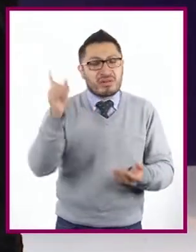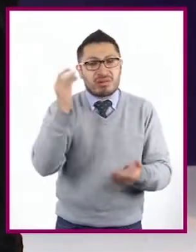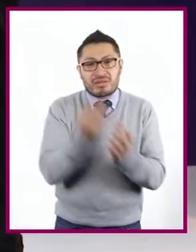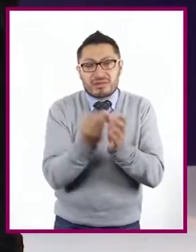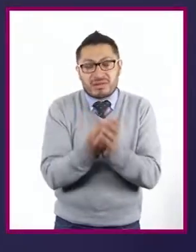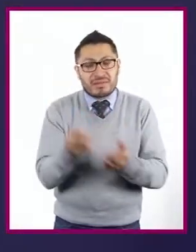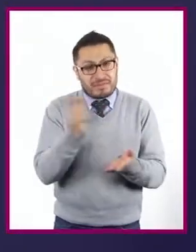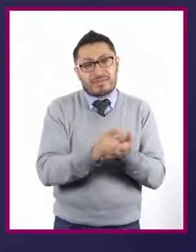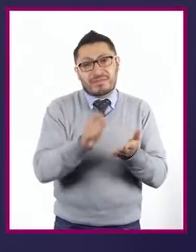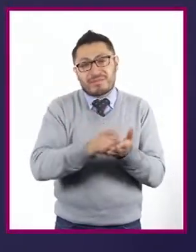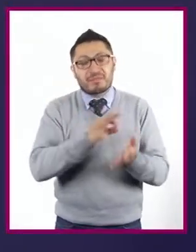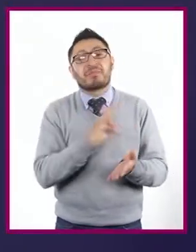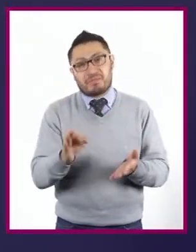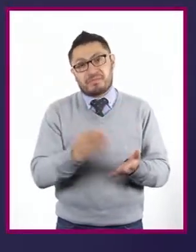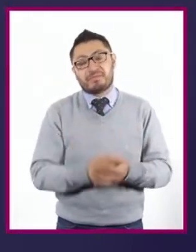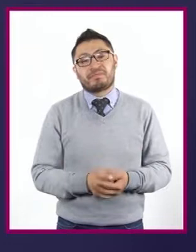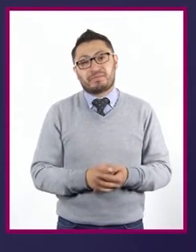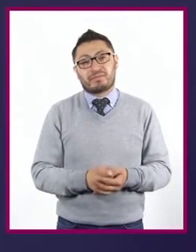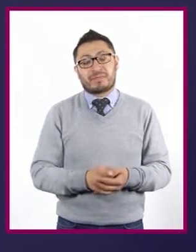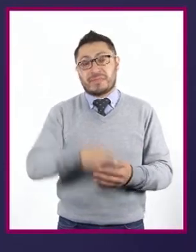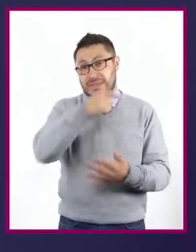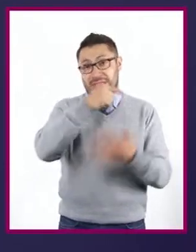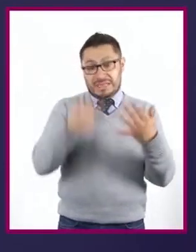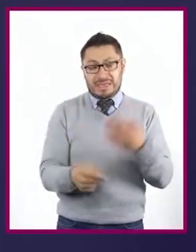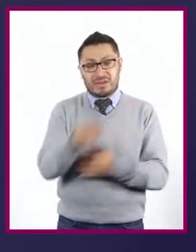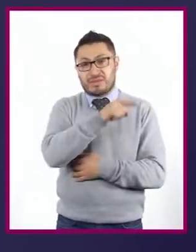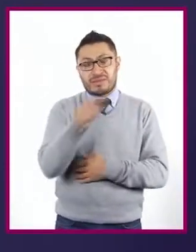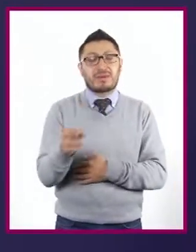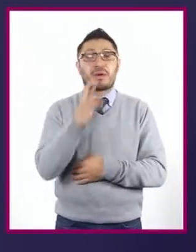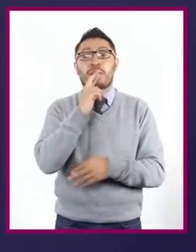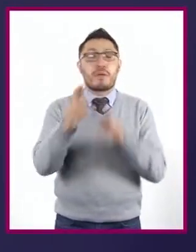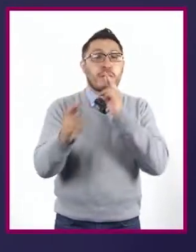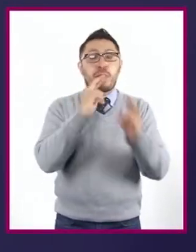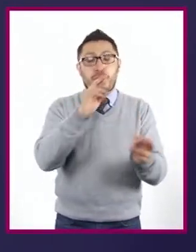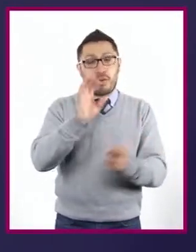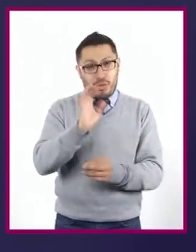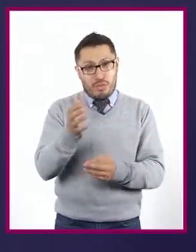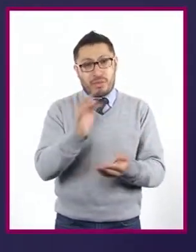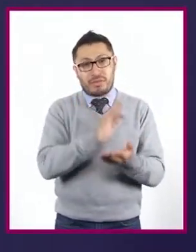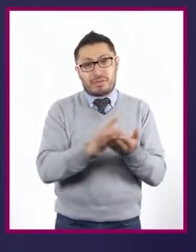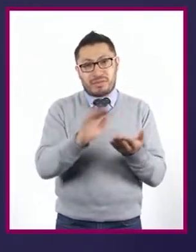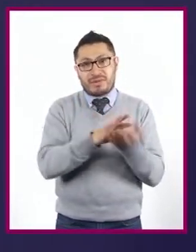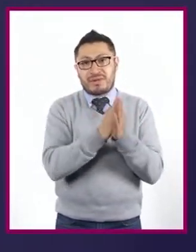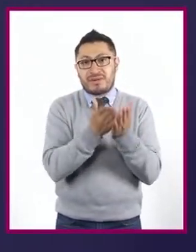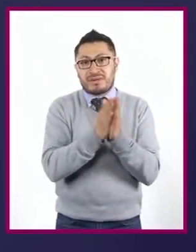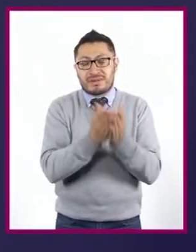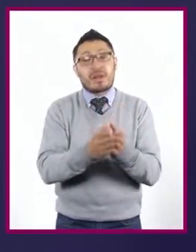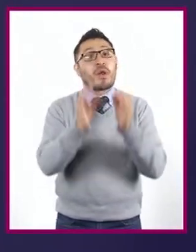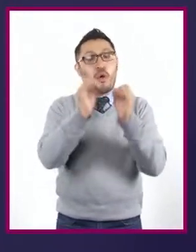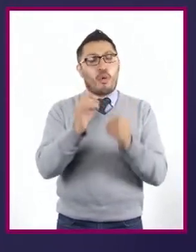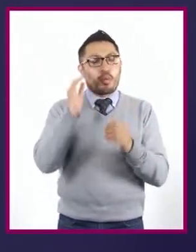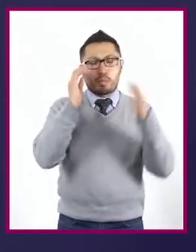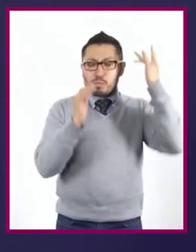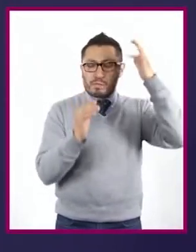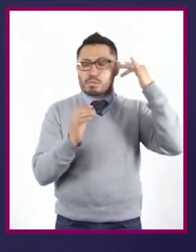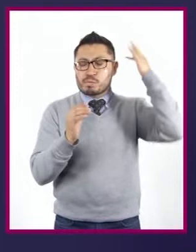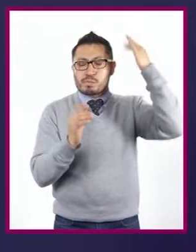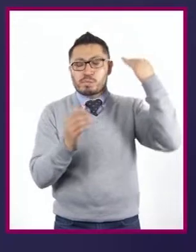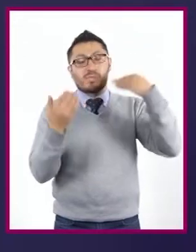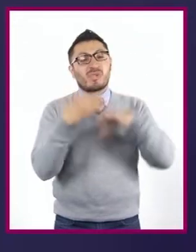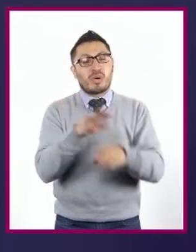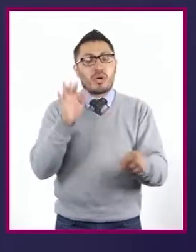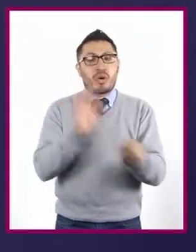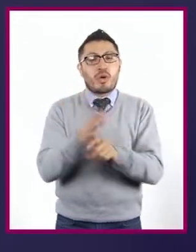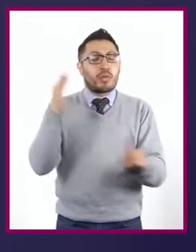del tema. Estas las podrán resolver al consultar su libro de texto o al reflexionar en torno a los